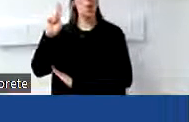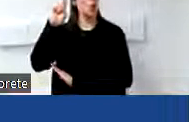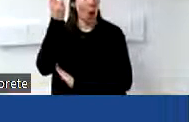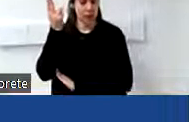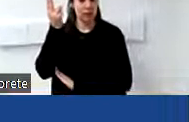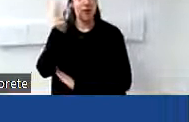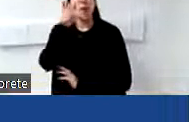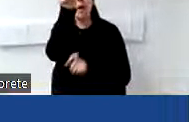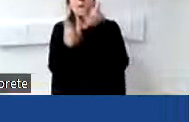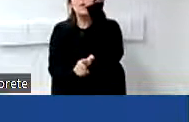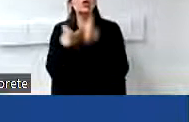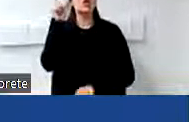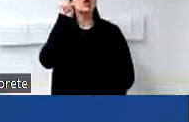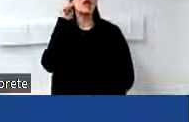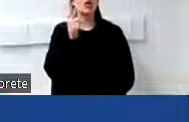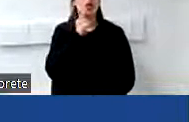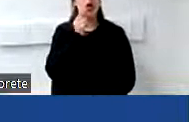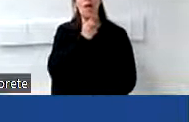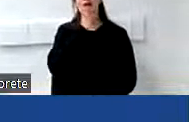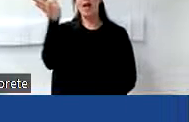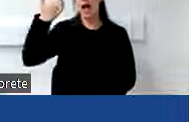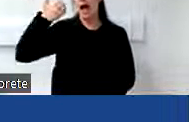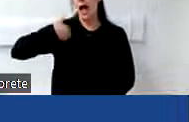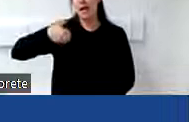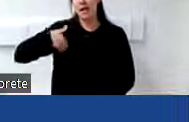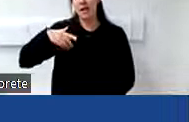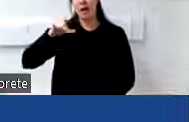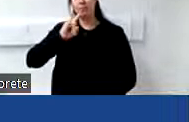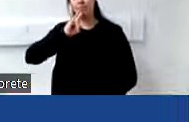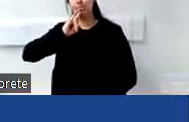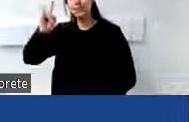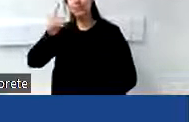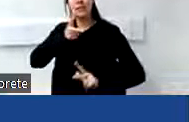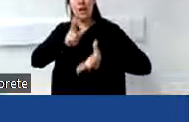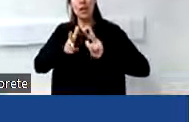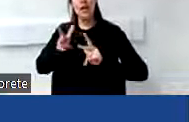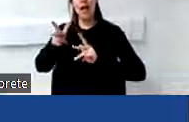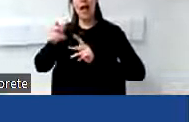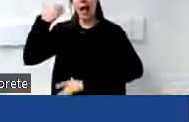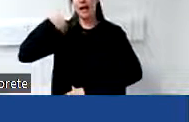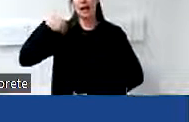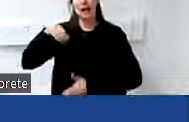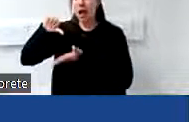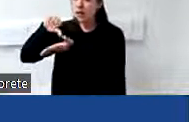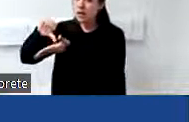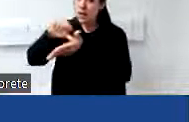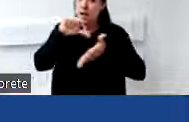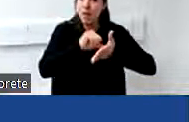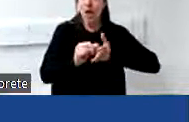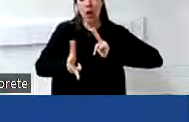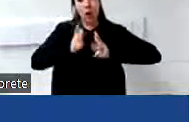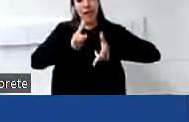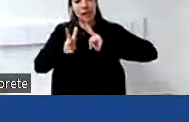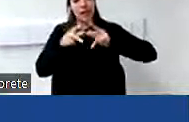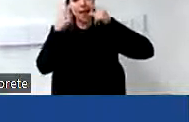una persona sorda va a Argentina, está la lengua de señas argentina, y así con cada país. Entonces, es un idioma, si